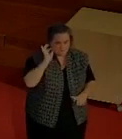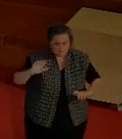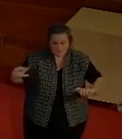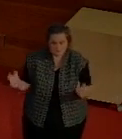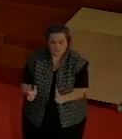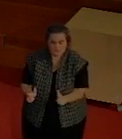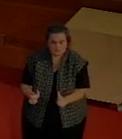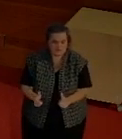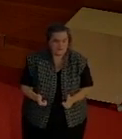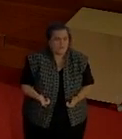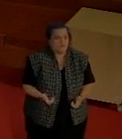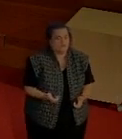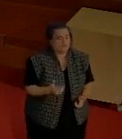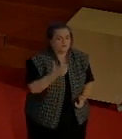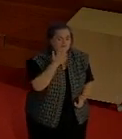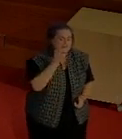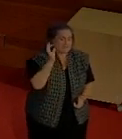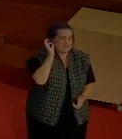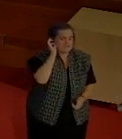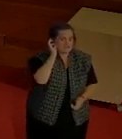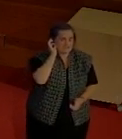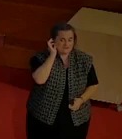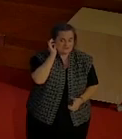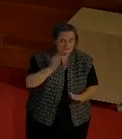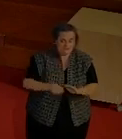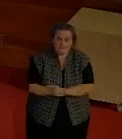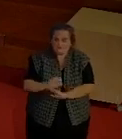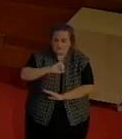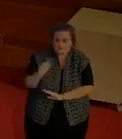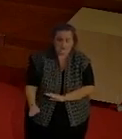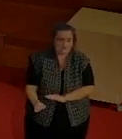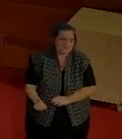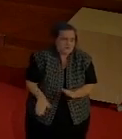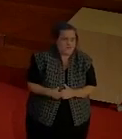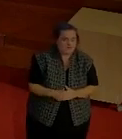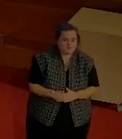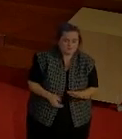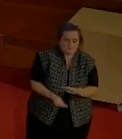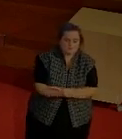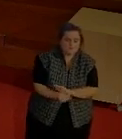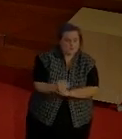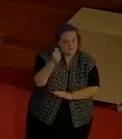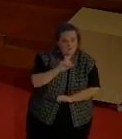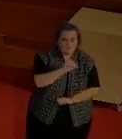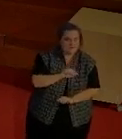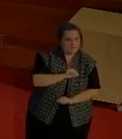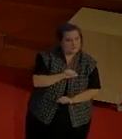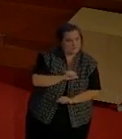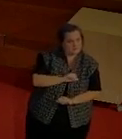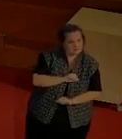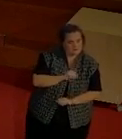hijo único si lo que naciera una mujer Pues la matamos y esperar a que llegue hijo varón y ahora mismo hay un desequilibrio